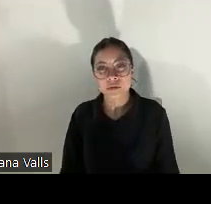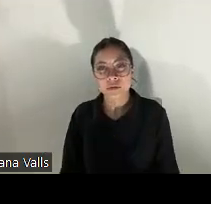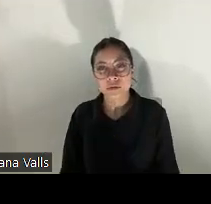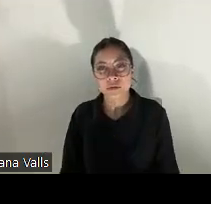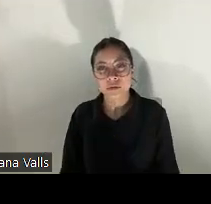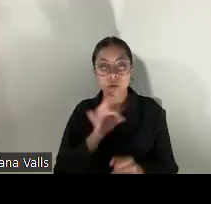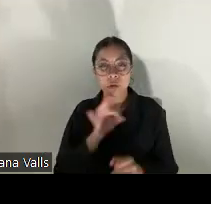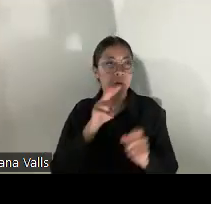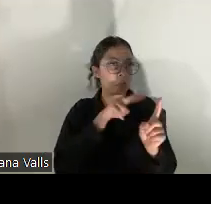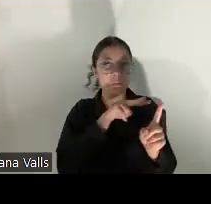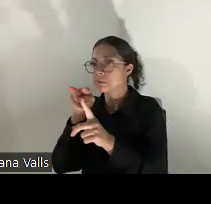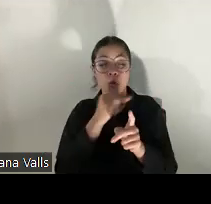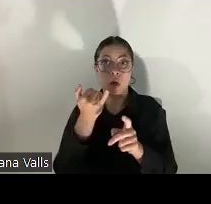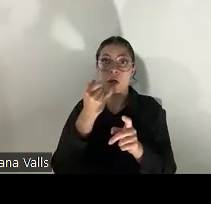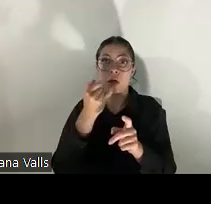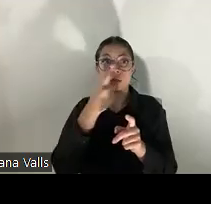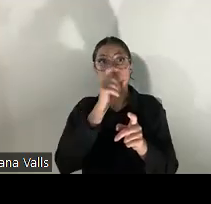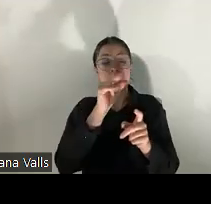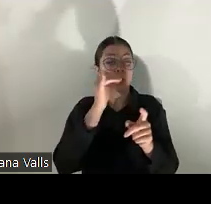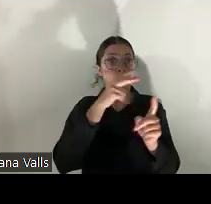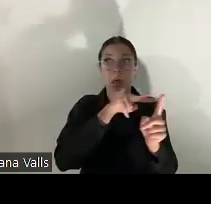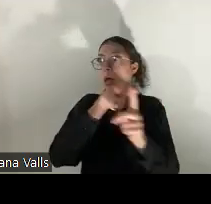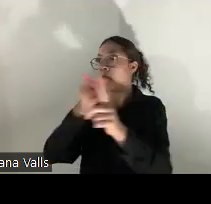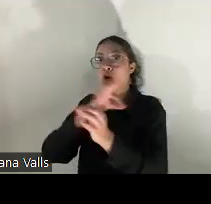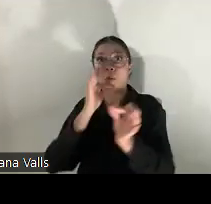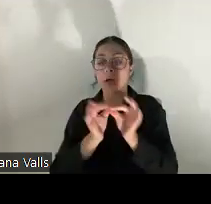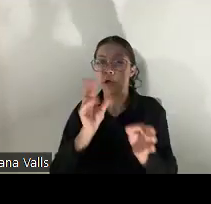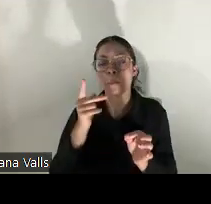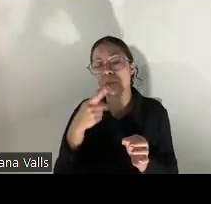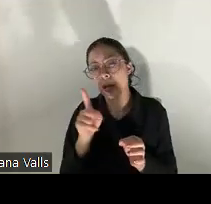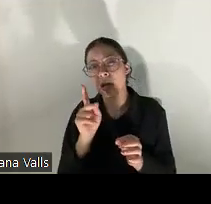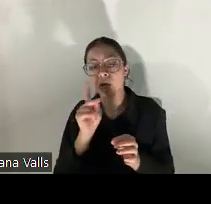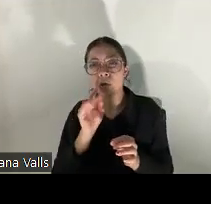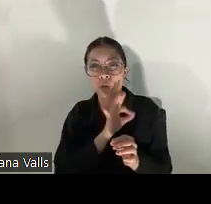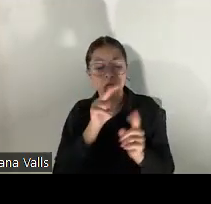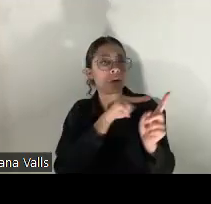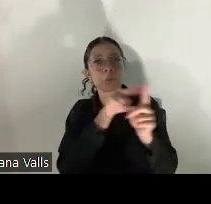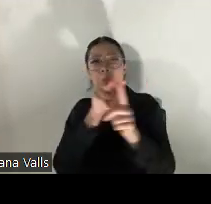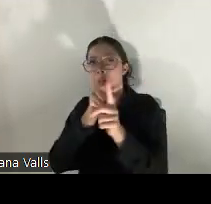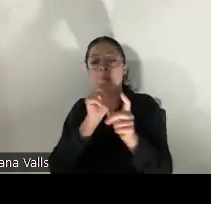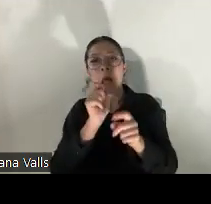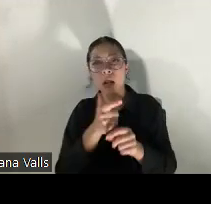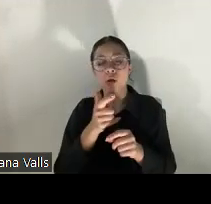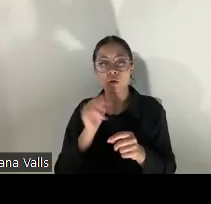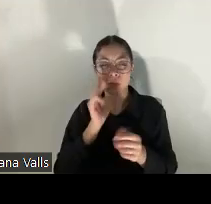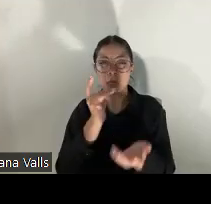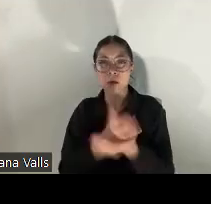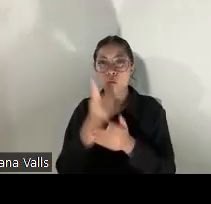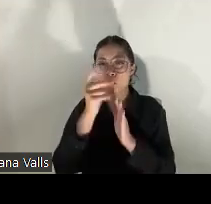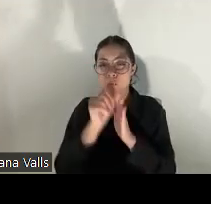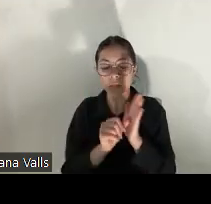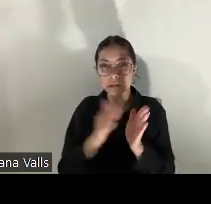180 grados, pero sí de unos 30, 40 grados. Y para el primer mes ya debe de empezar, es notable cómo van